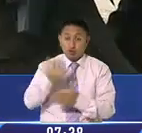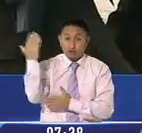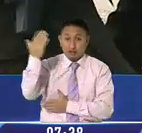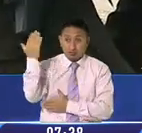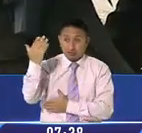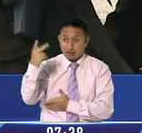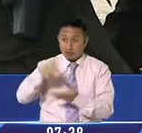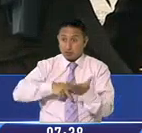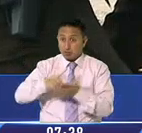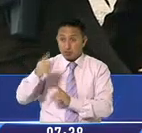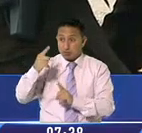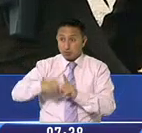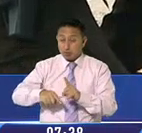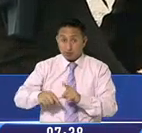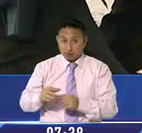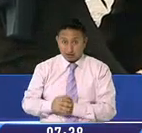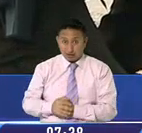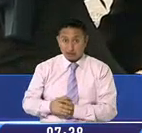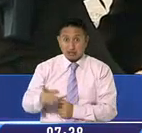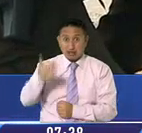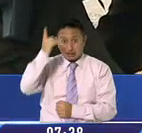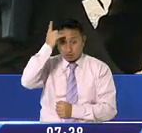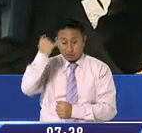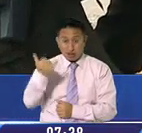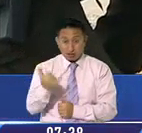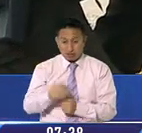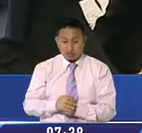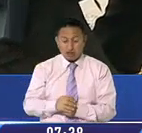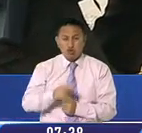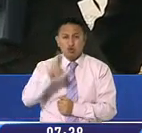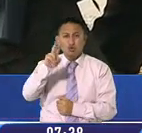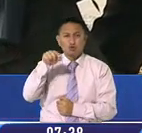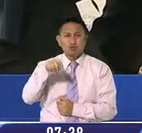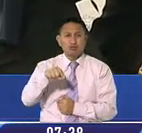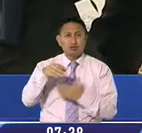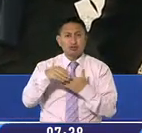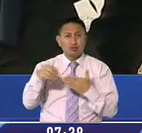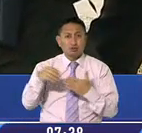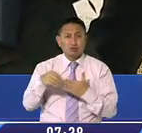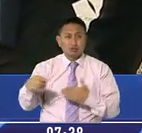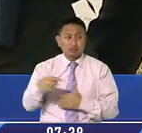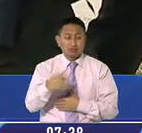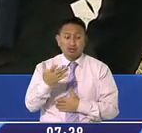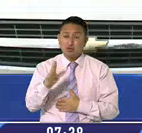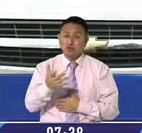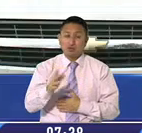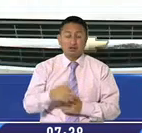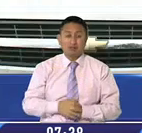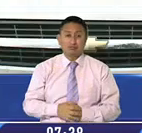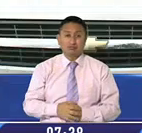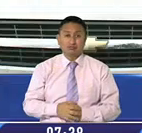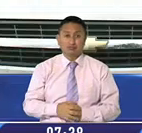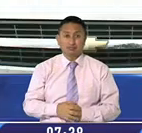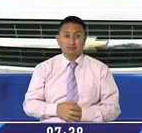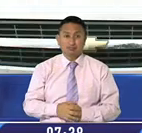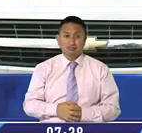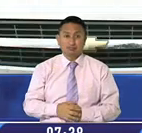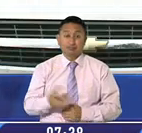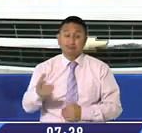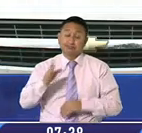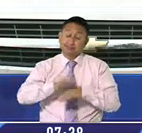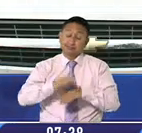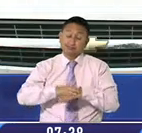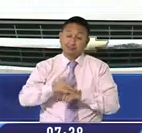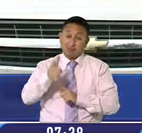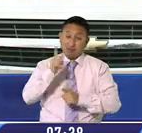pagó algunas cuotas y la deuda ahora sobrepasa los $2,000, dinero que no tiene. El alcohol es el